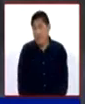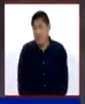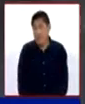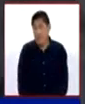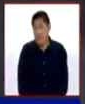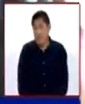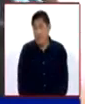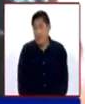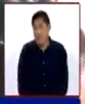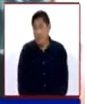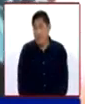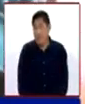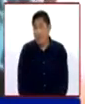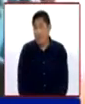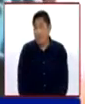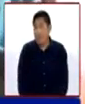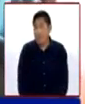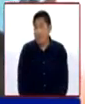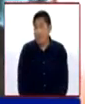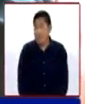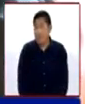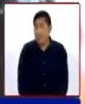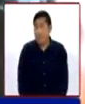Luego de la señal. Sí, está apagado.